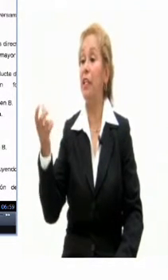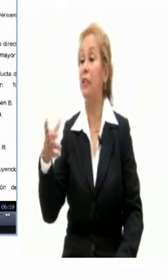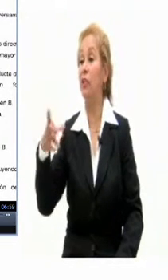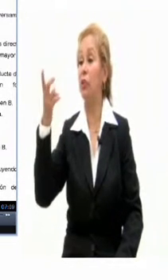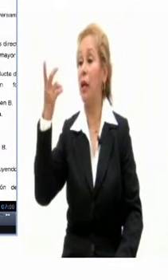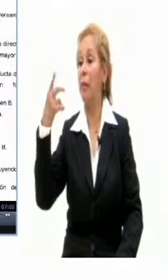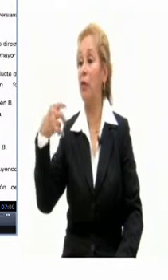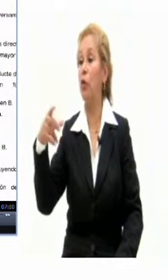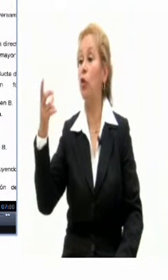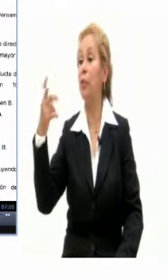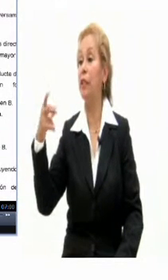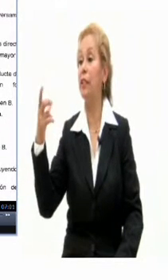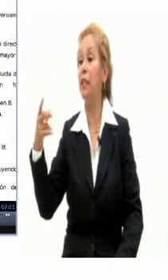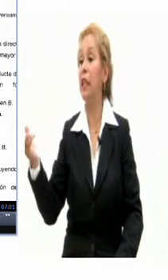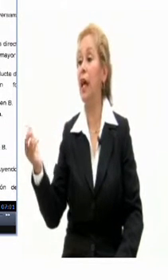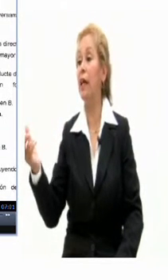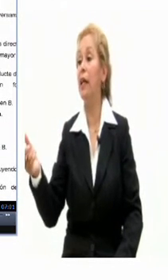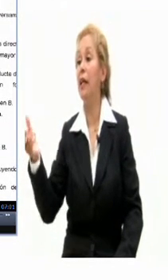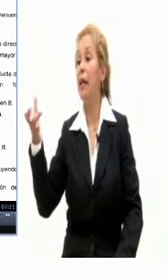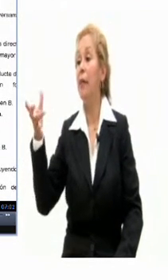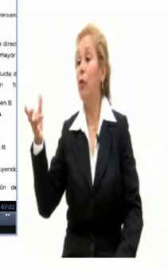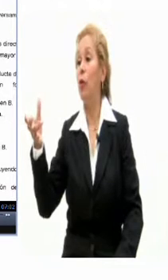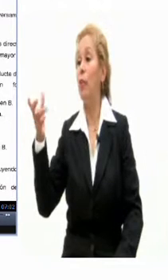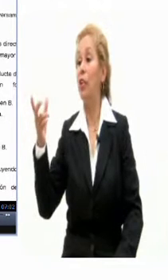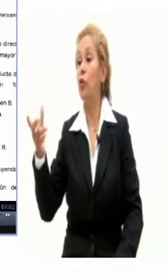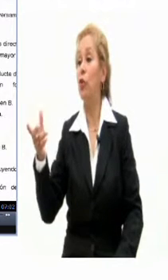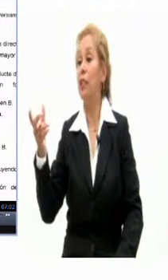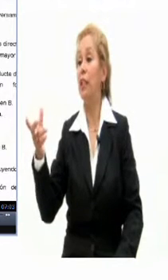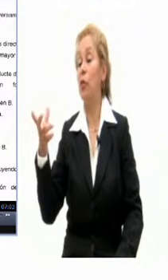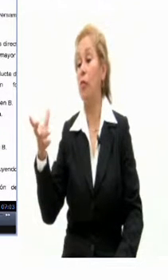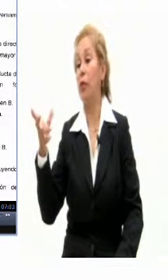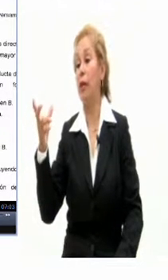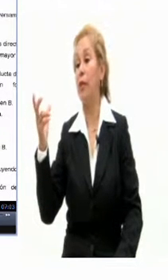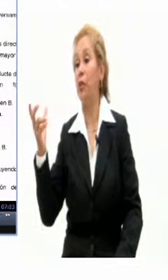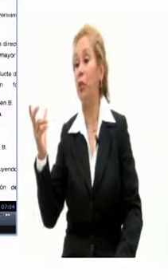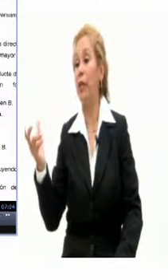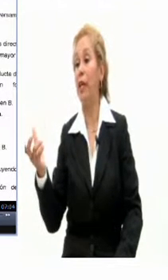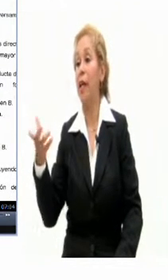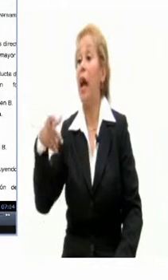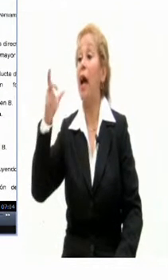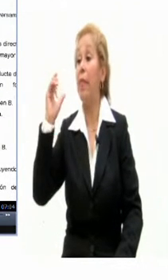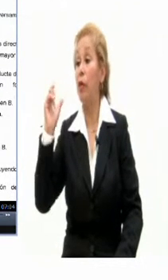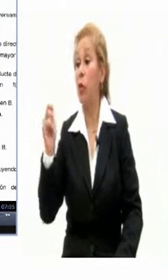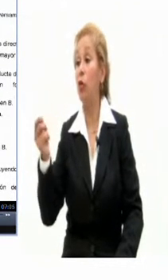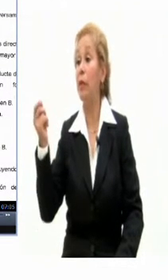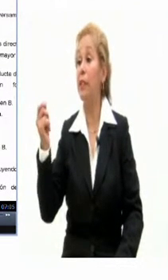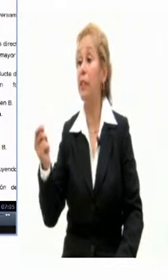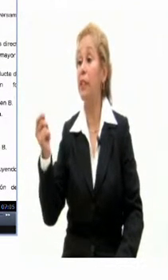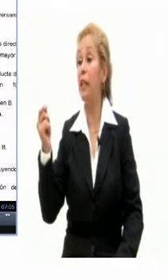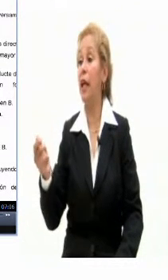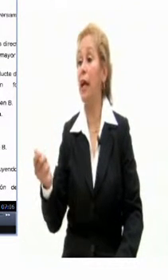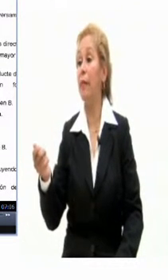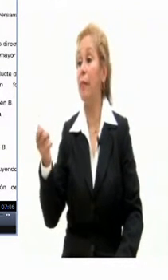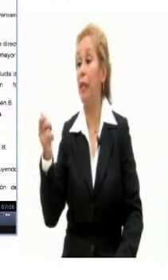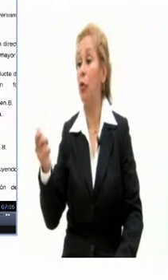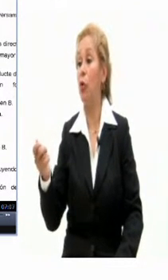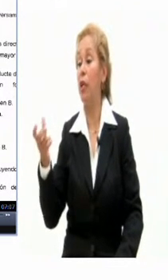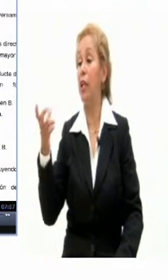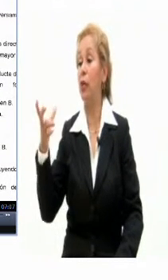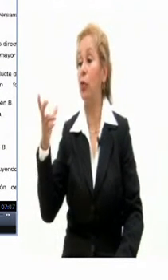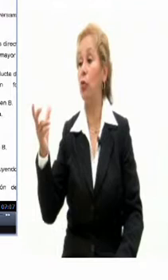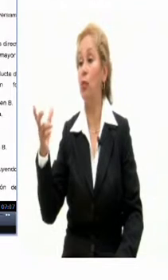problemas específicos? A mayor presencia de A, ¿no?, mayor es el comportamiento de B. A menor presencia de